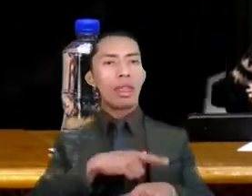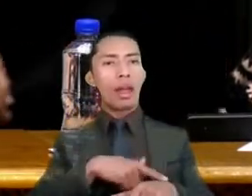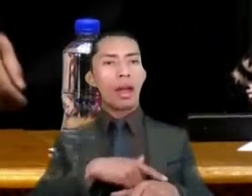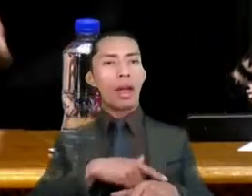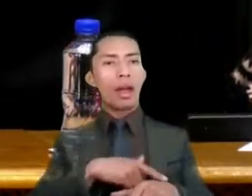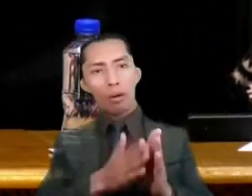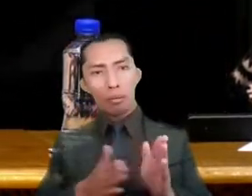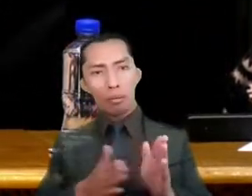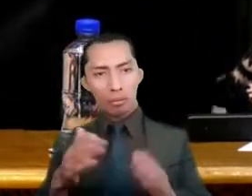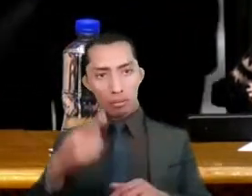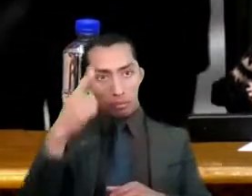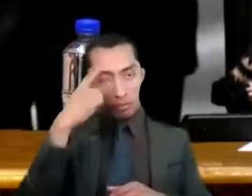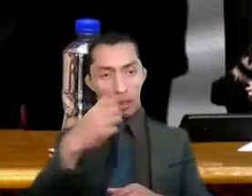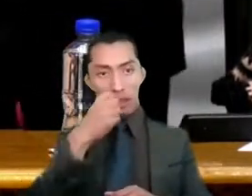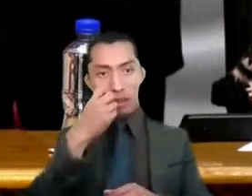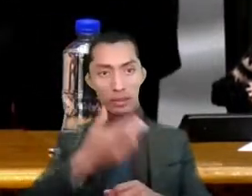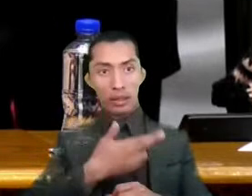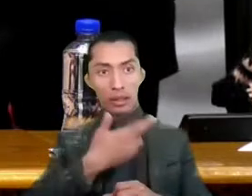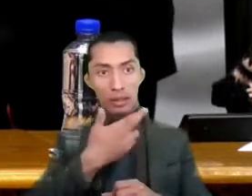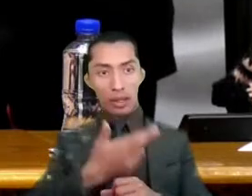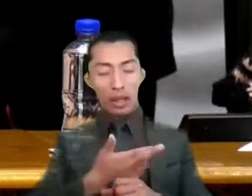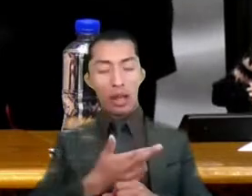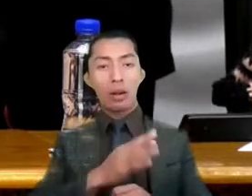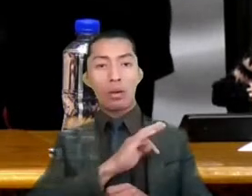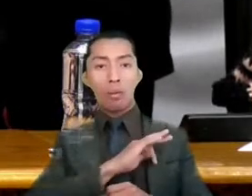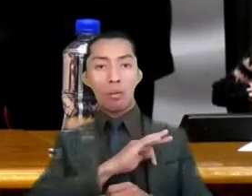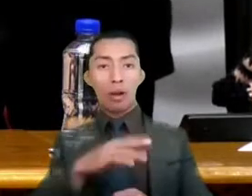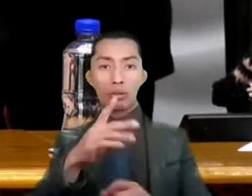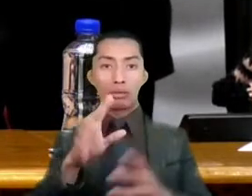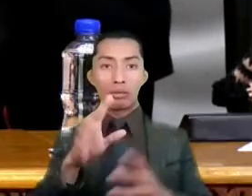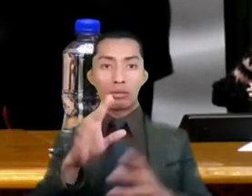el secretario general pueda concluir su intervención.